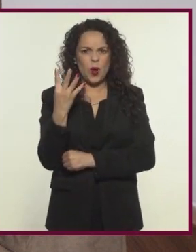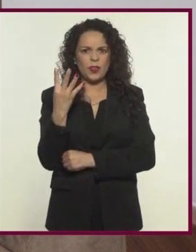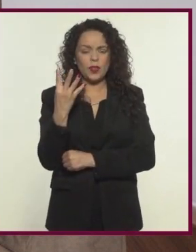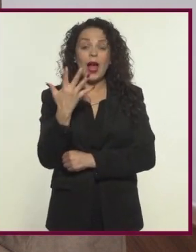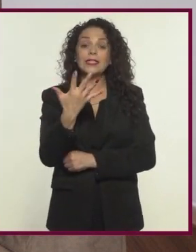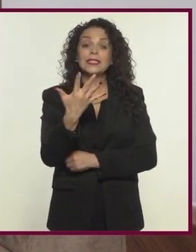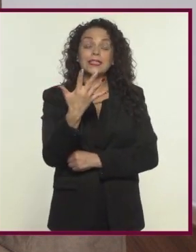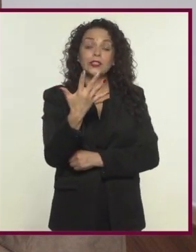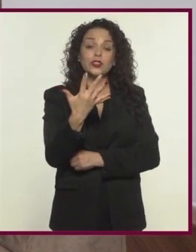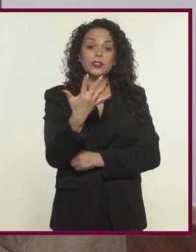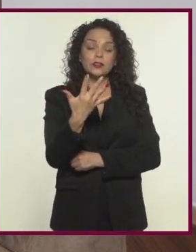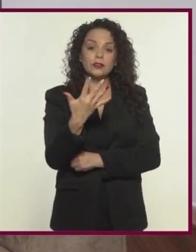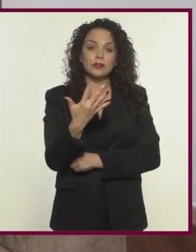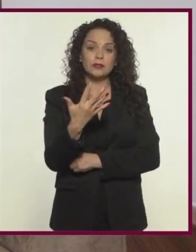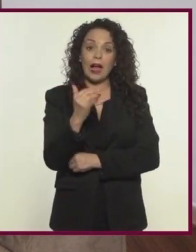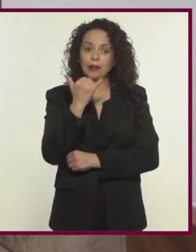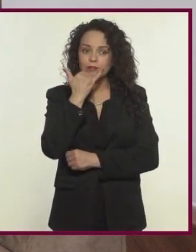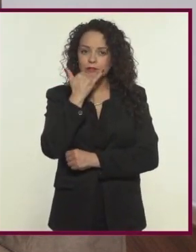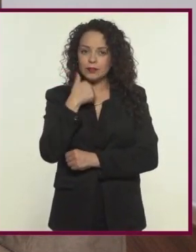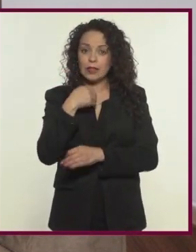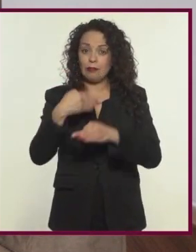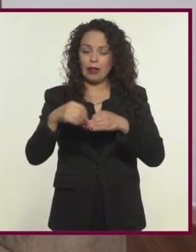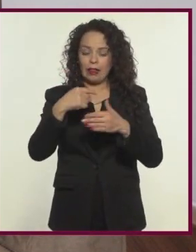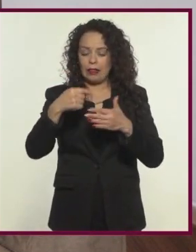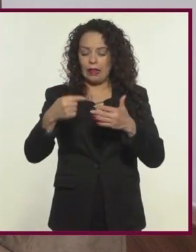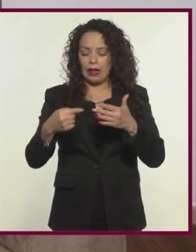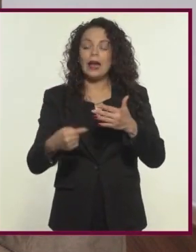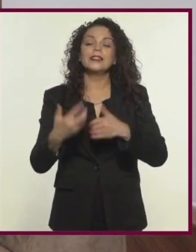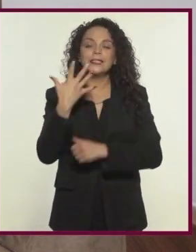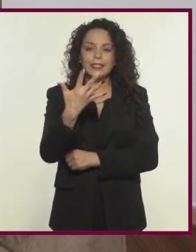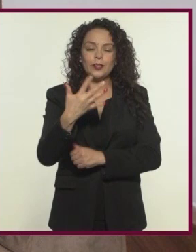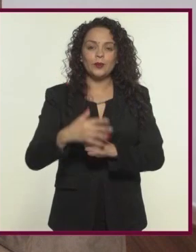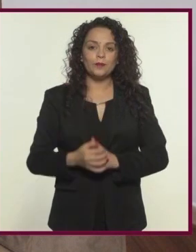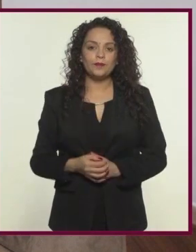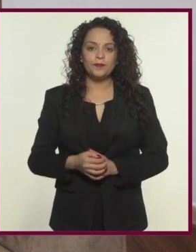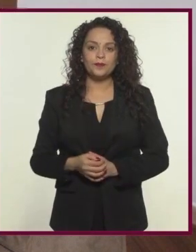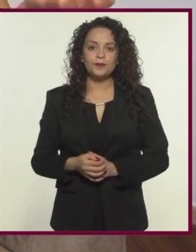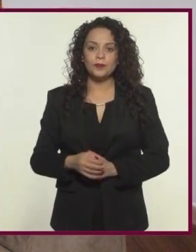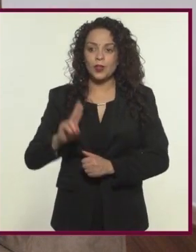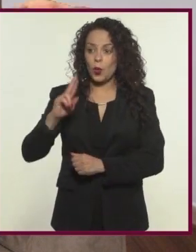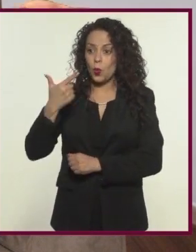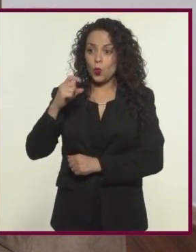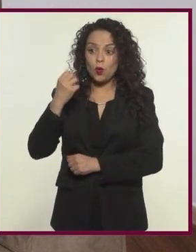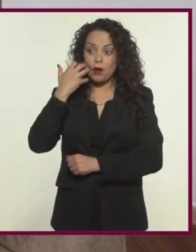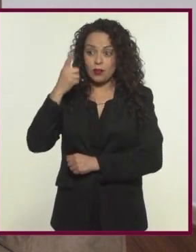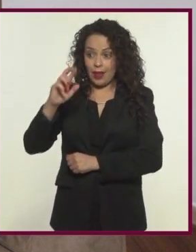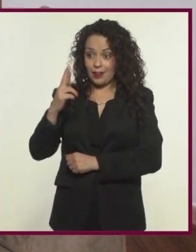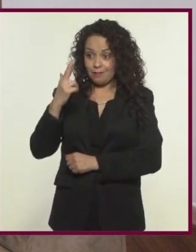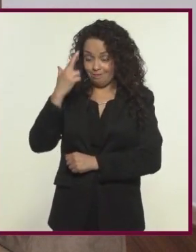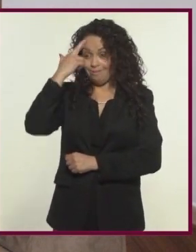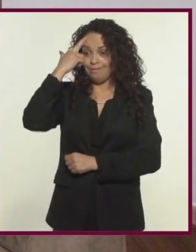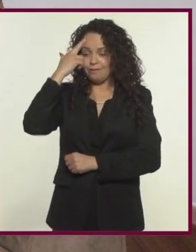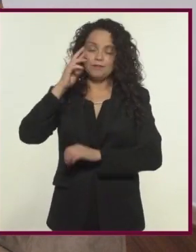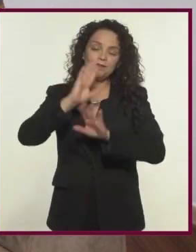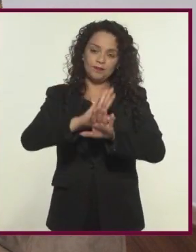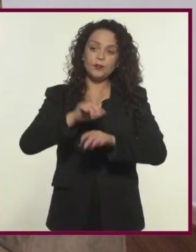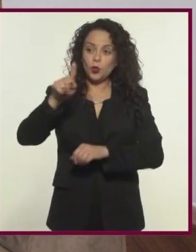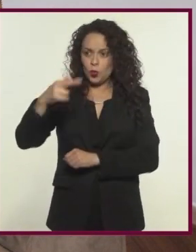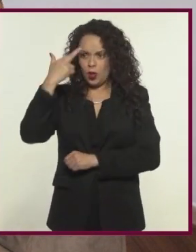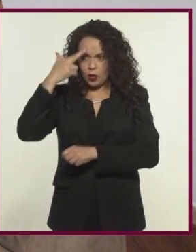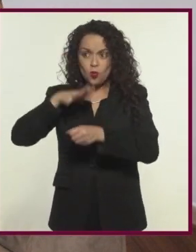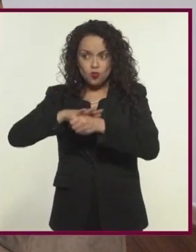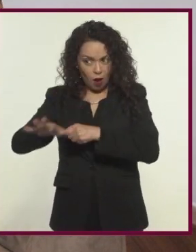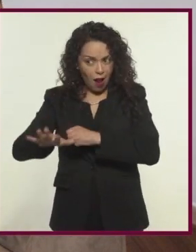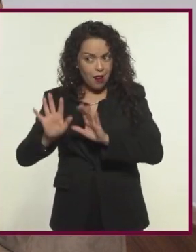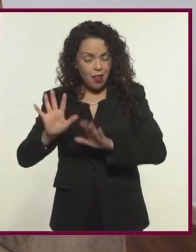¿Eran 4? 5. Ay, es que no estaba contando eso. En lo que Hugo intenta acordarse, ¿ustedes recuerdan